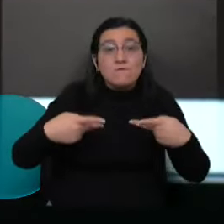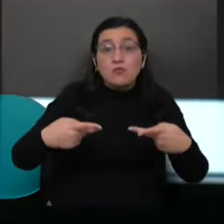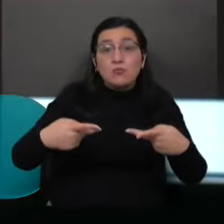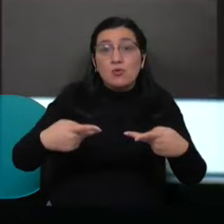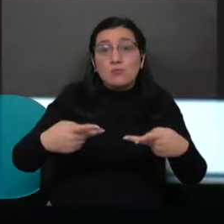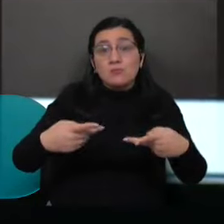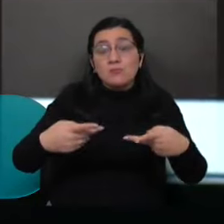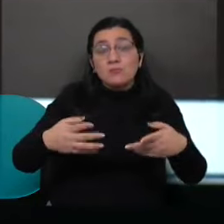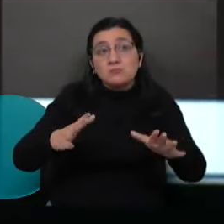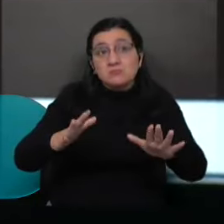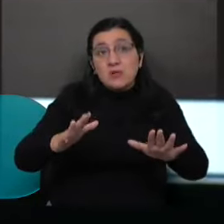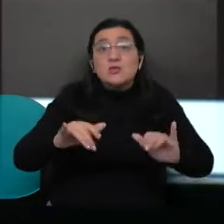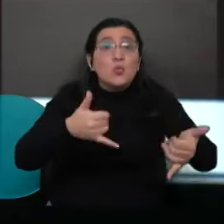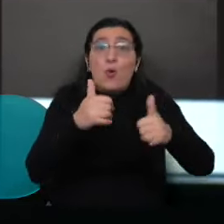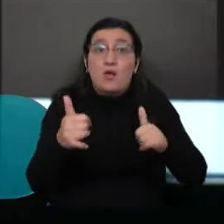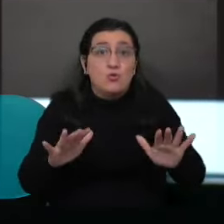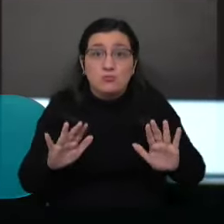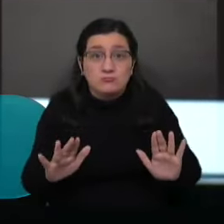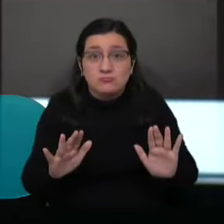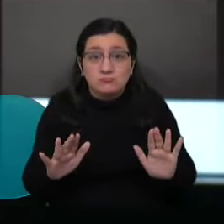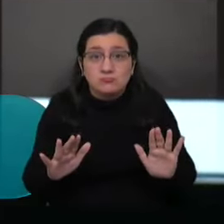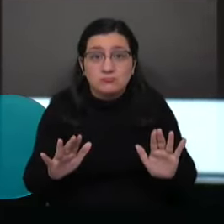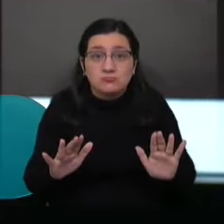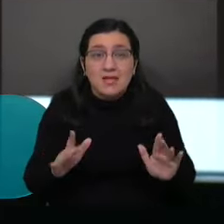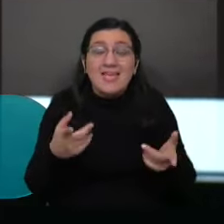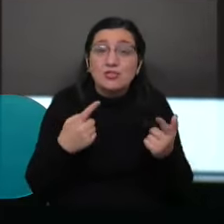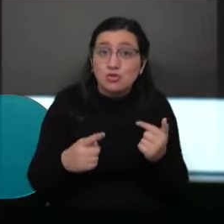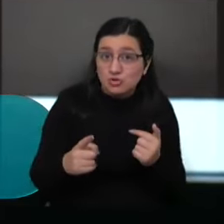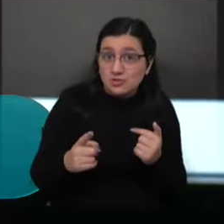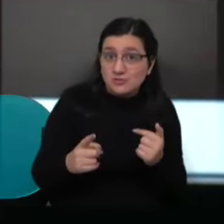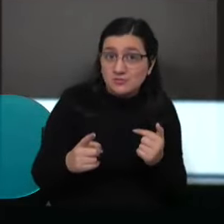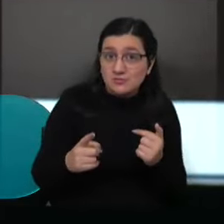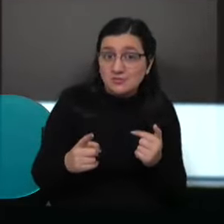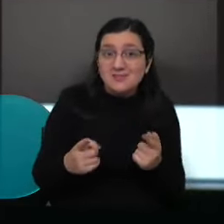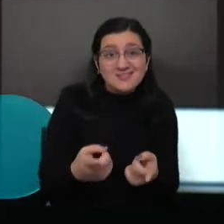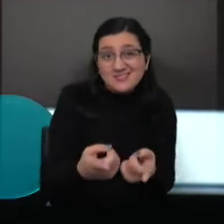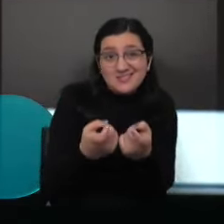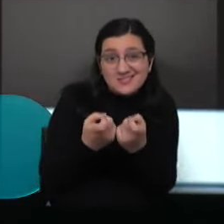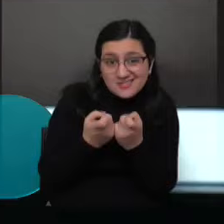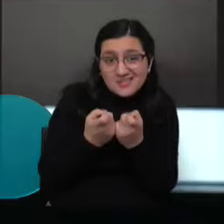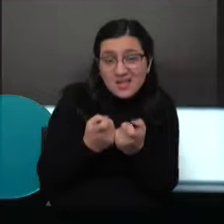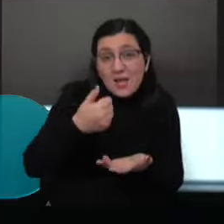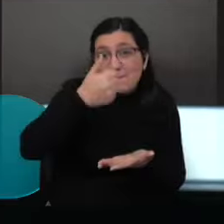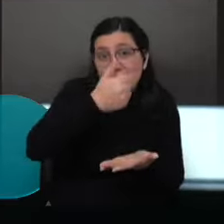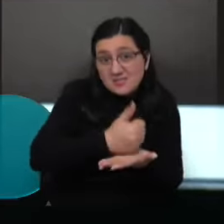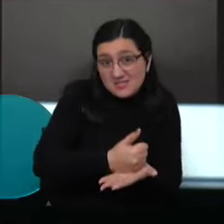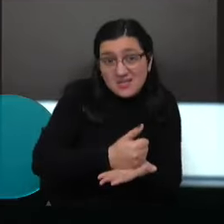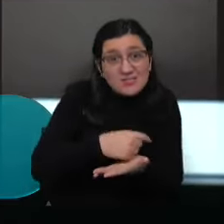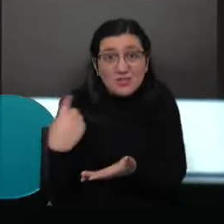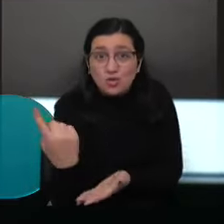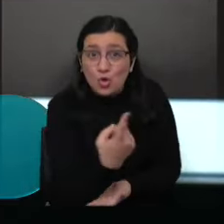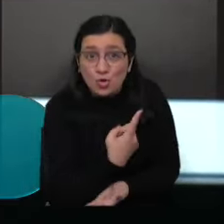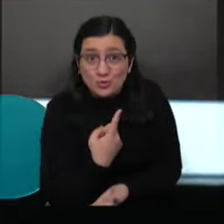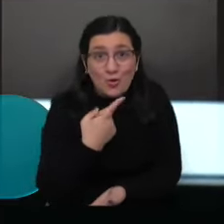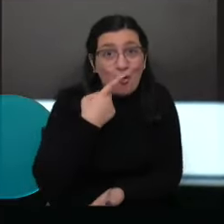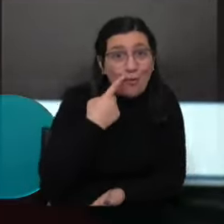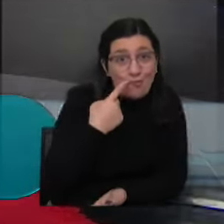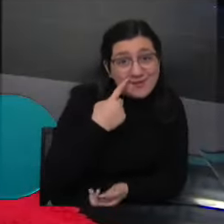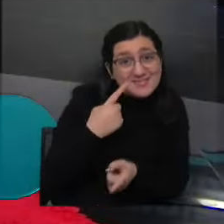juego no Y como tal necesita de la presencia de todos y de